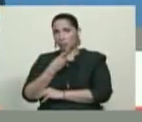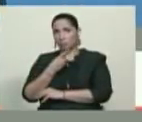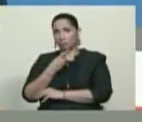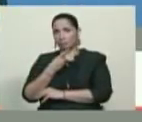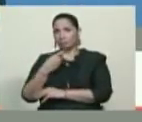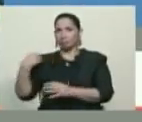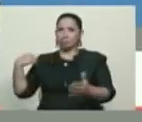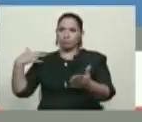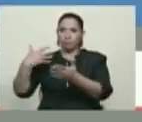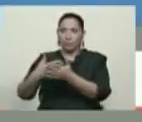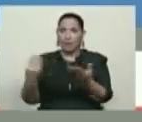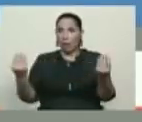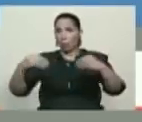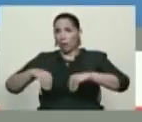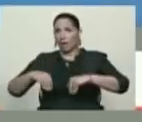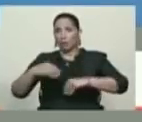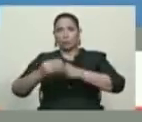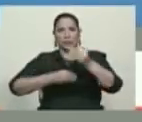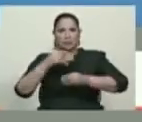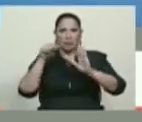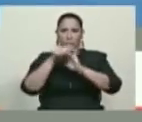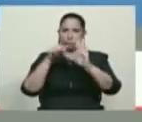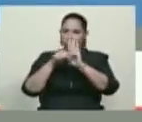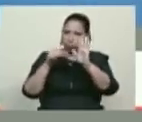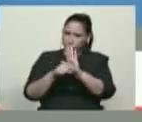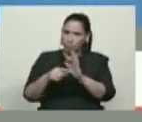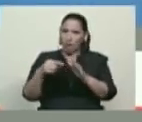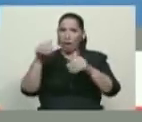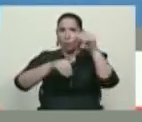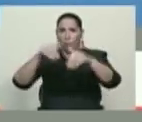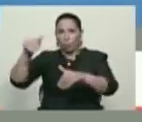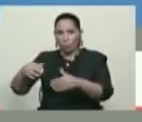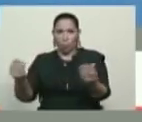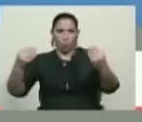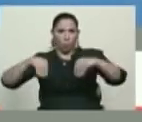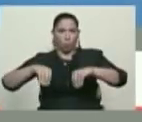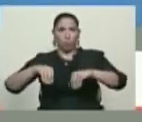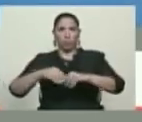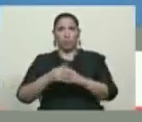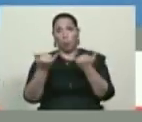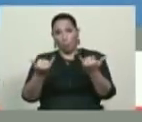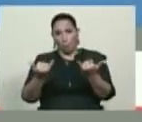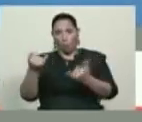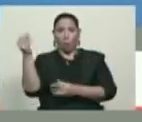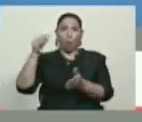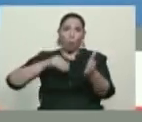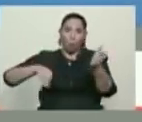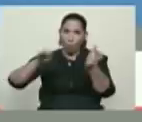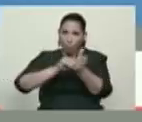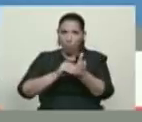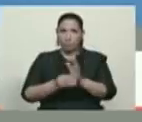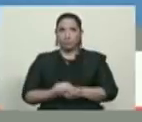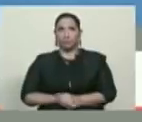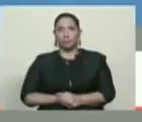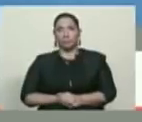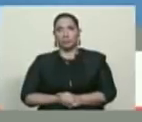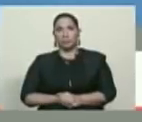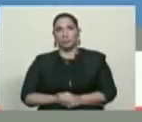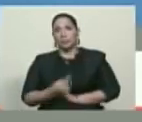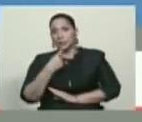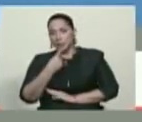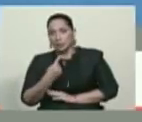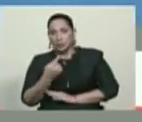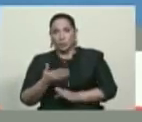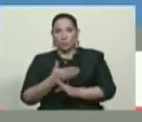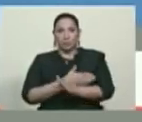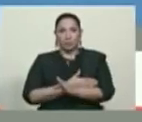elecciones que ha habido en Venezuela. Se cumplió rigurosamente y estamos hoy, como les he dicho al principio, en este